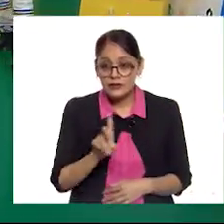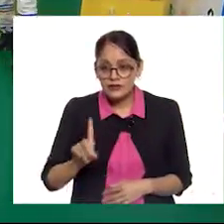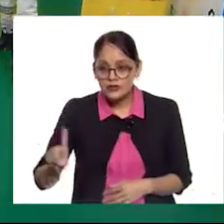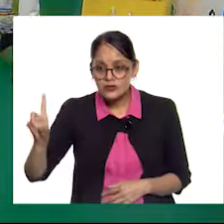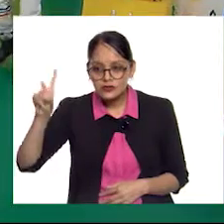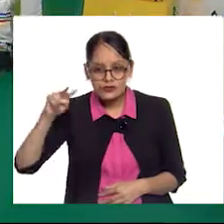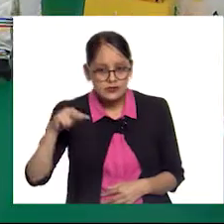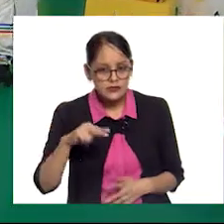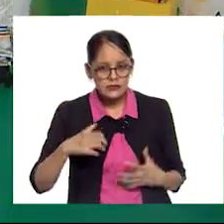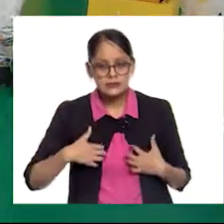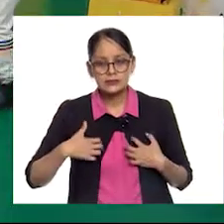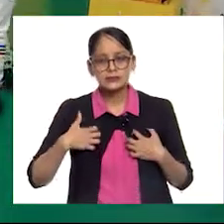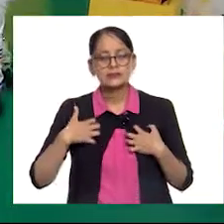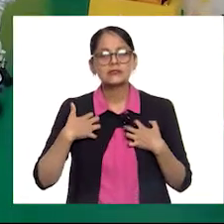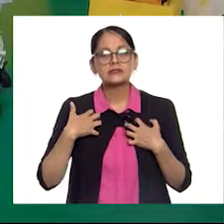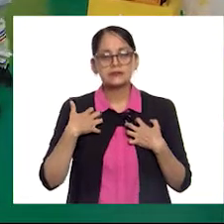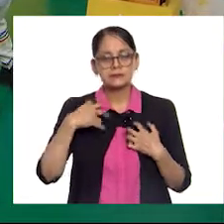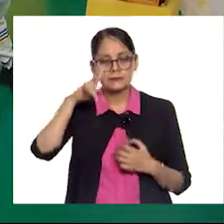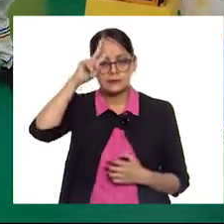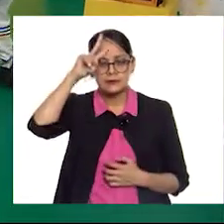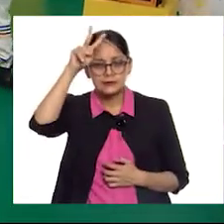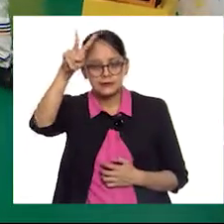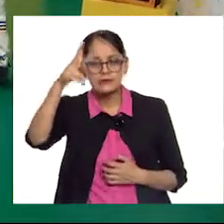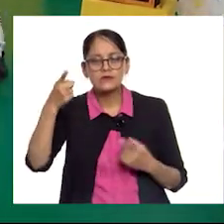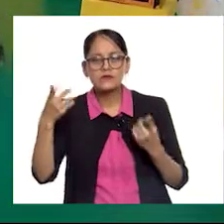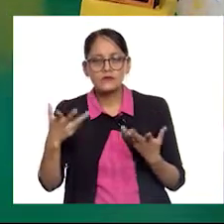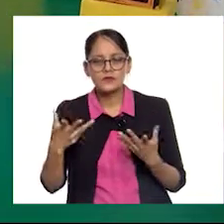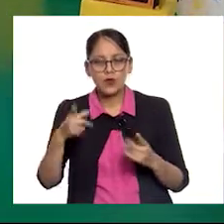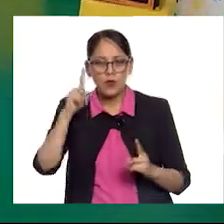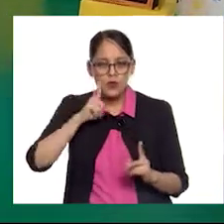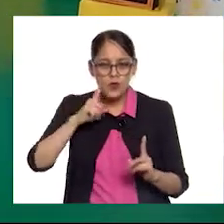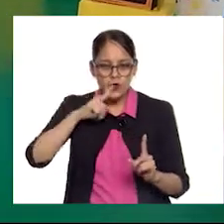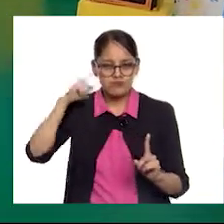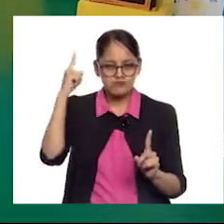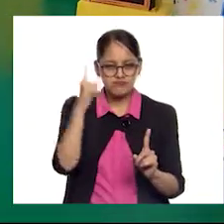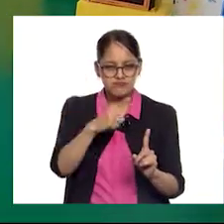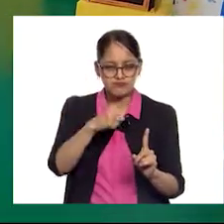dios y en venganza decidió convertir a la joven en flor.